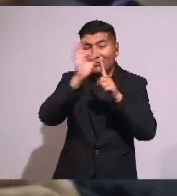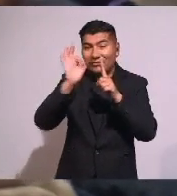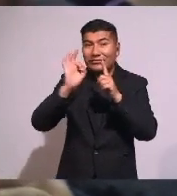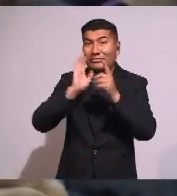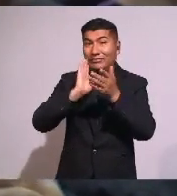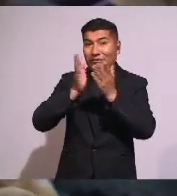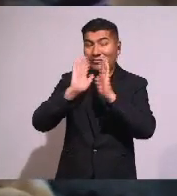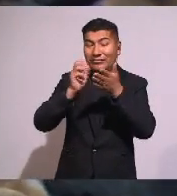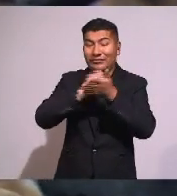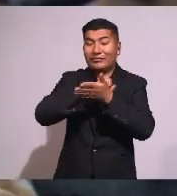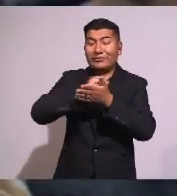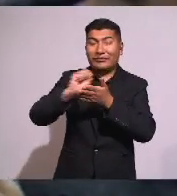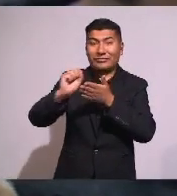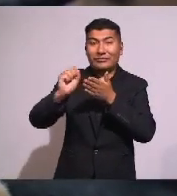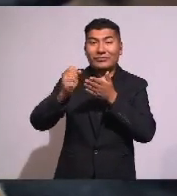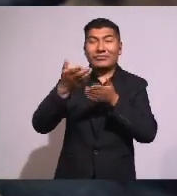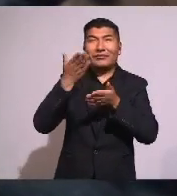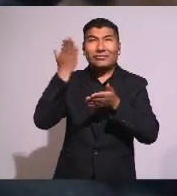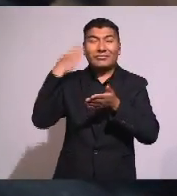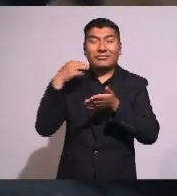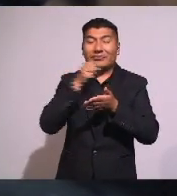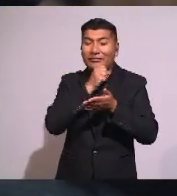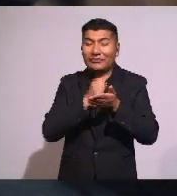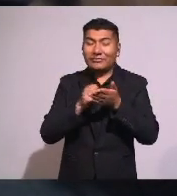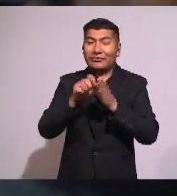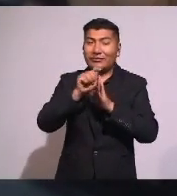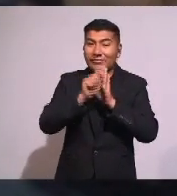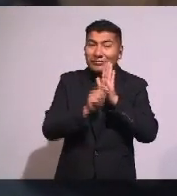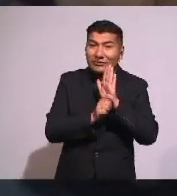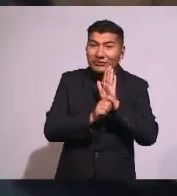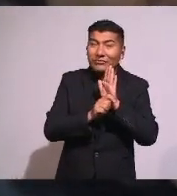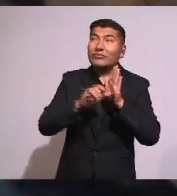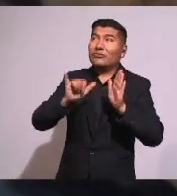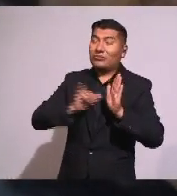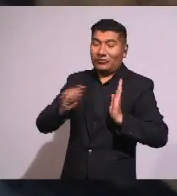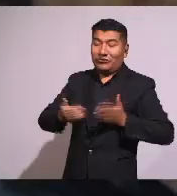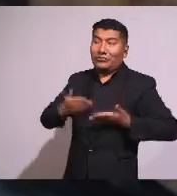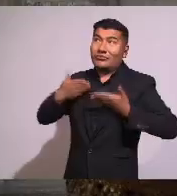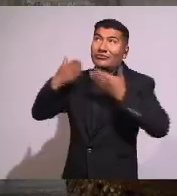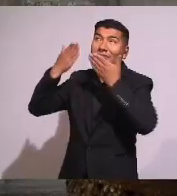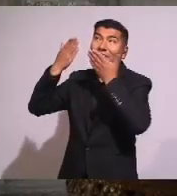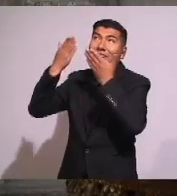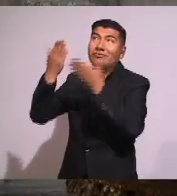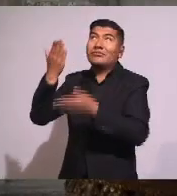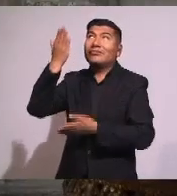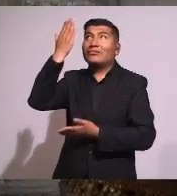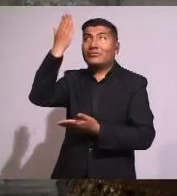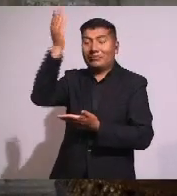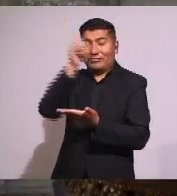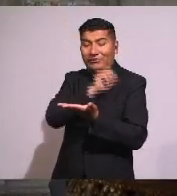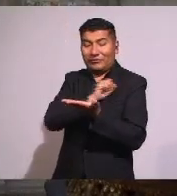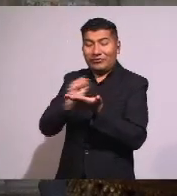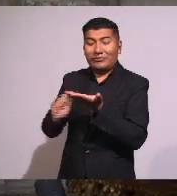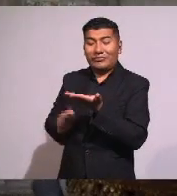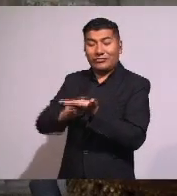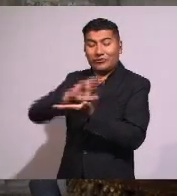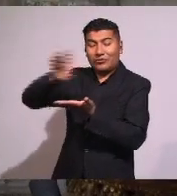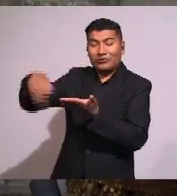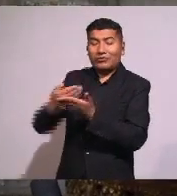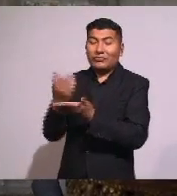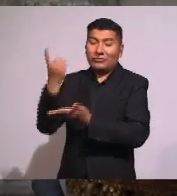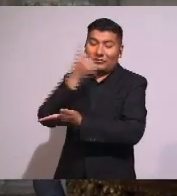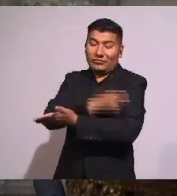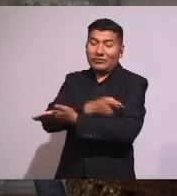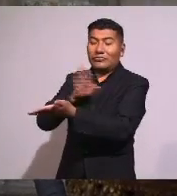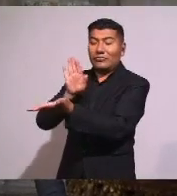la Sagrada Escritura del Antiguo Testamento: lo doy en cambio al Señor. Por todos los días de su